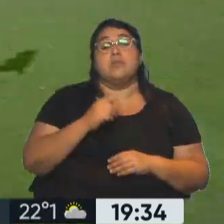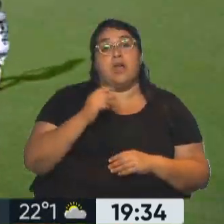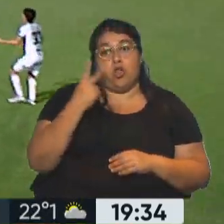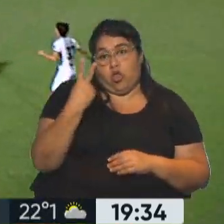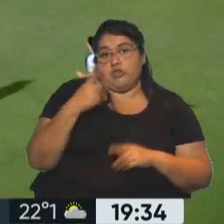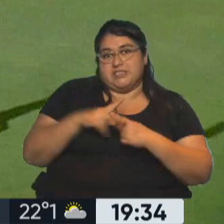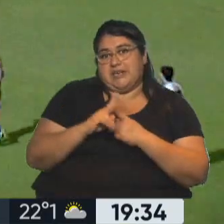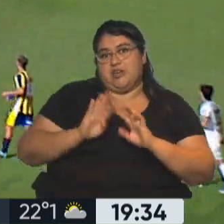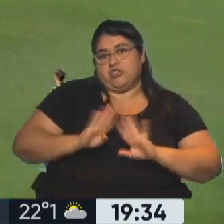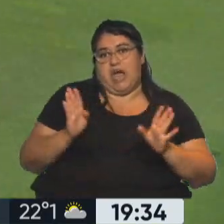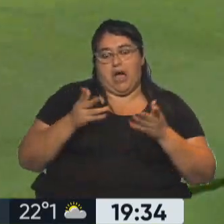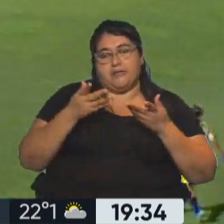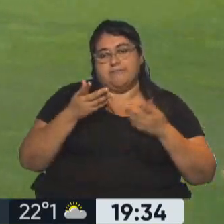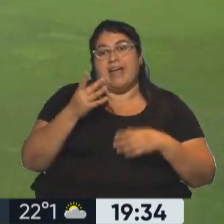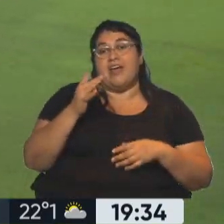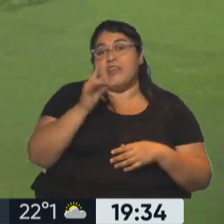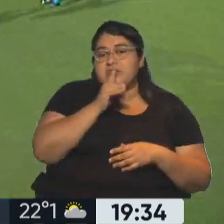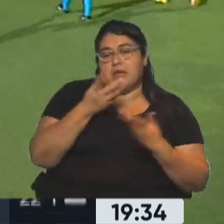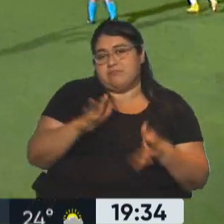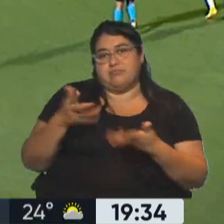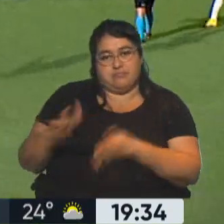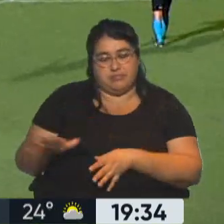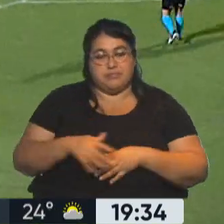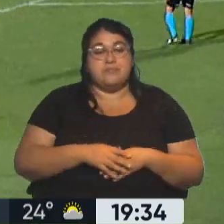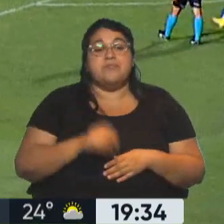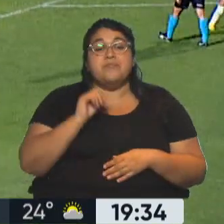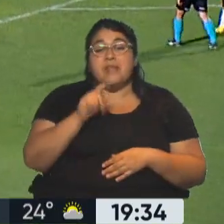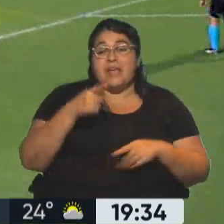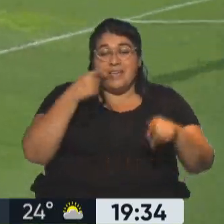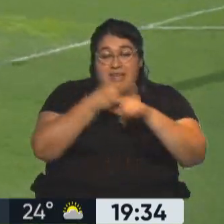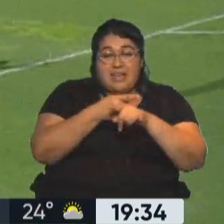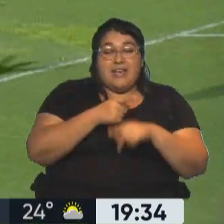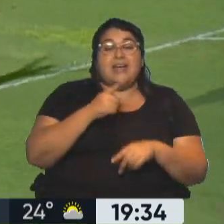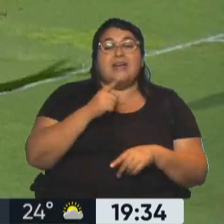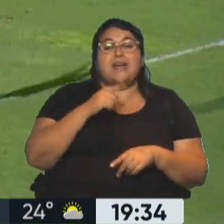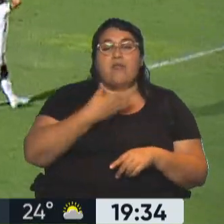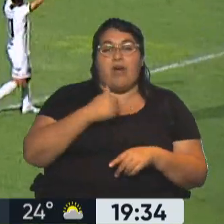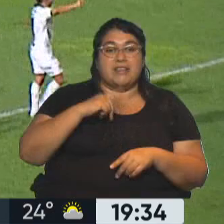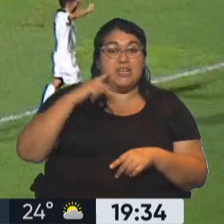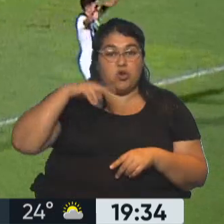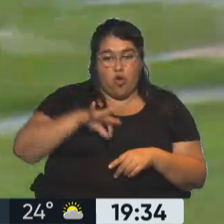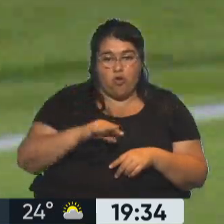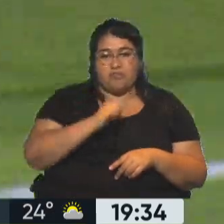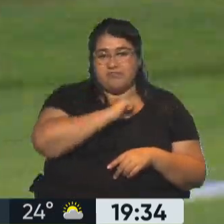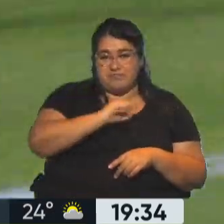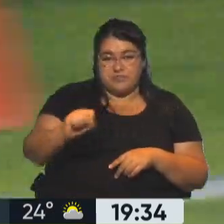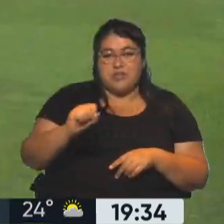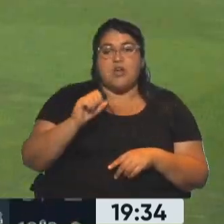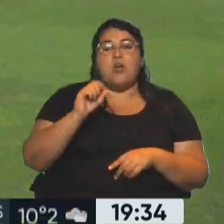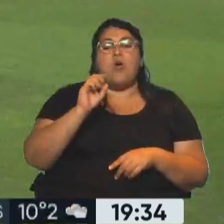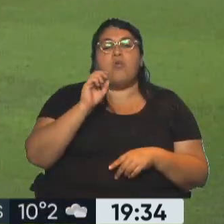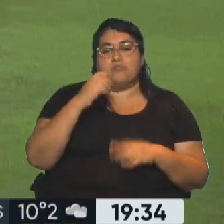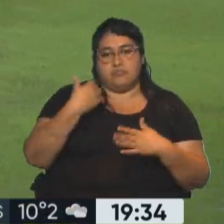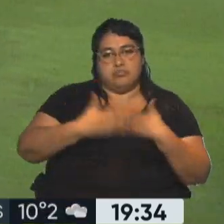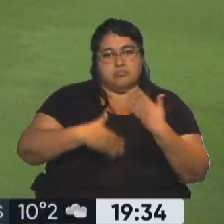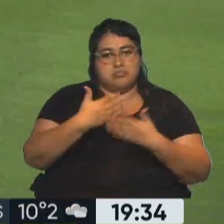este fue un partidazo. En donde Central, con ese gol de Infantino, se ponía 1-0, pero después en una ráfaga,